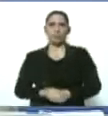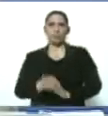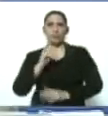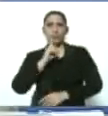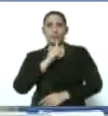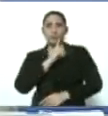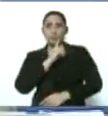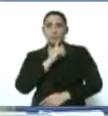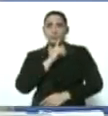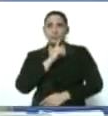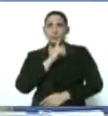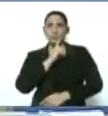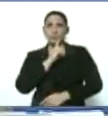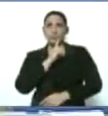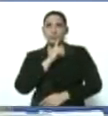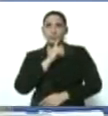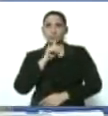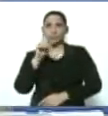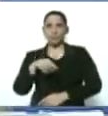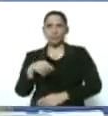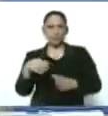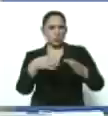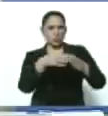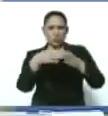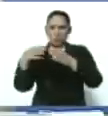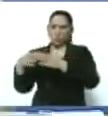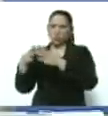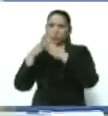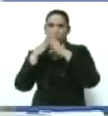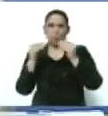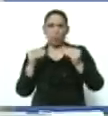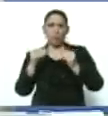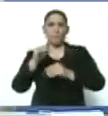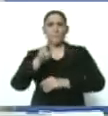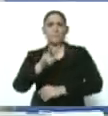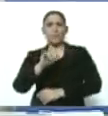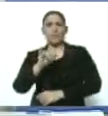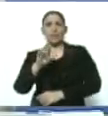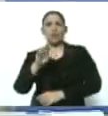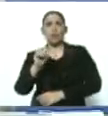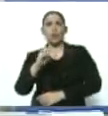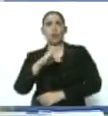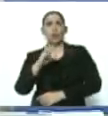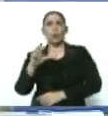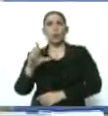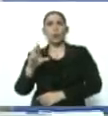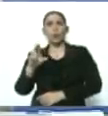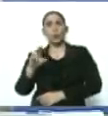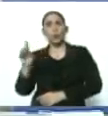Virocool, por traerlo todo, ya los Virocool se están